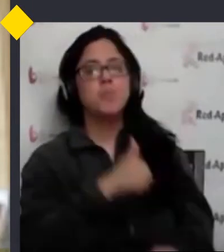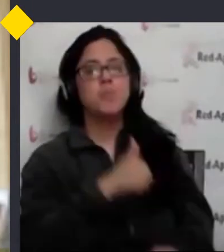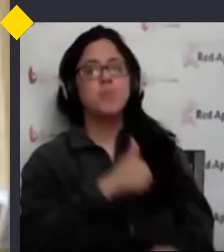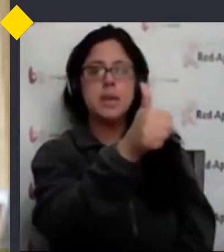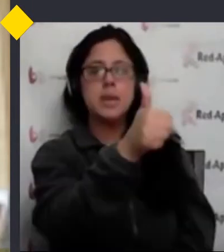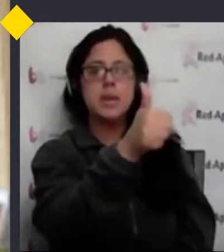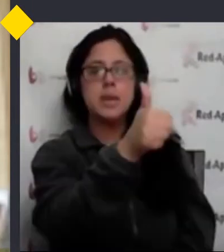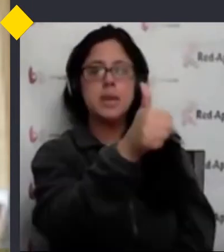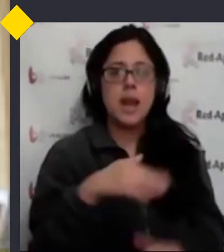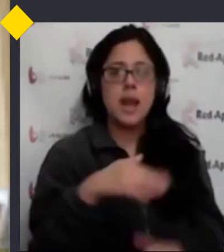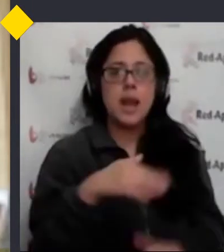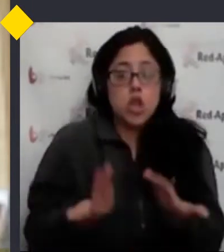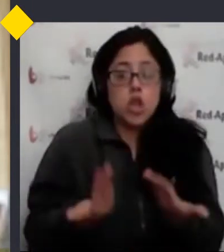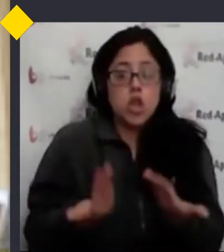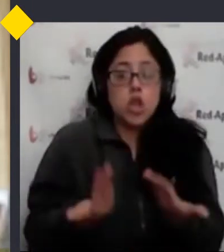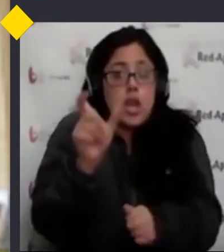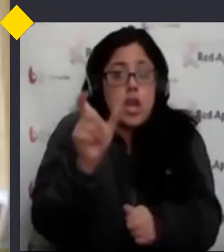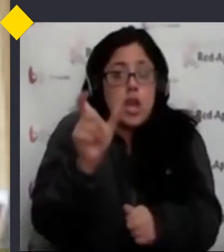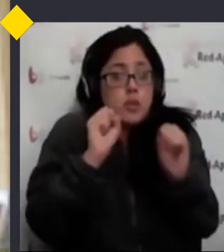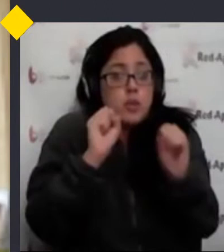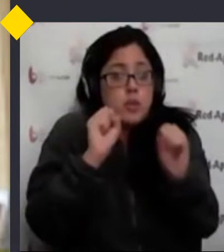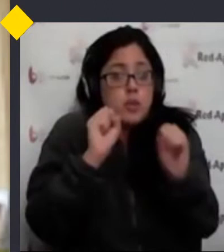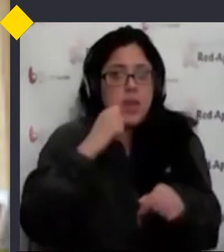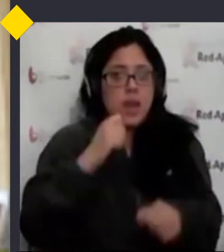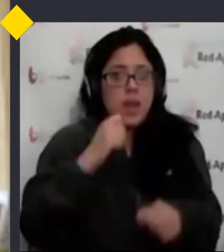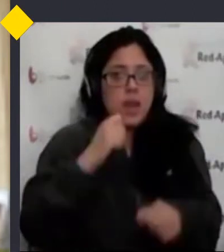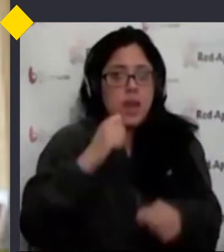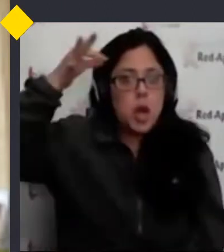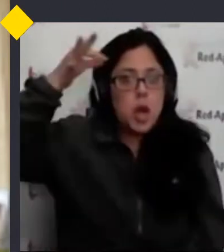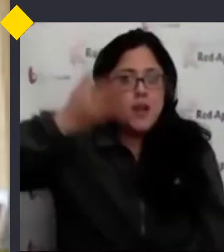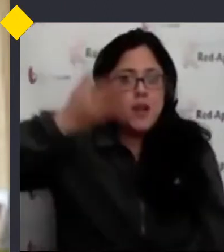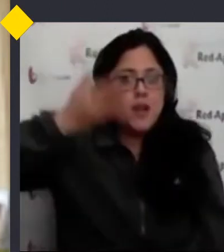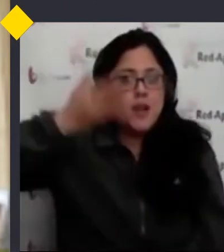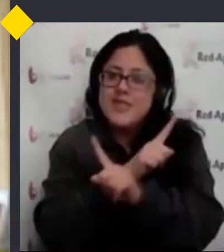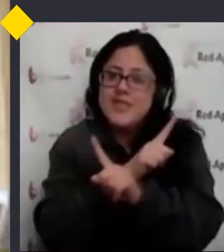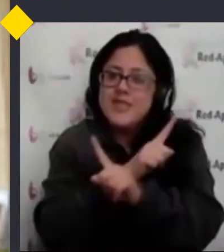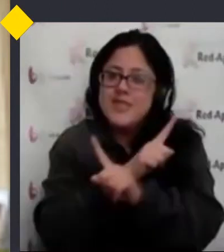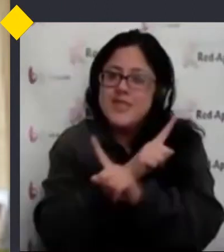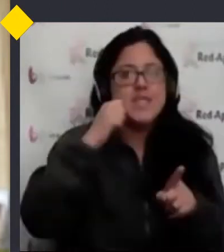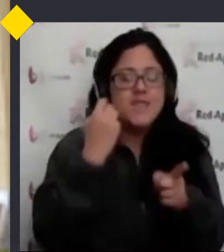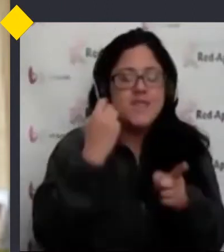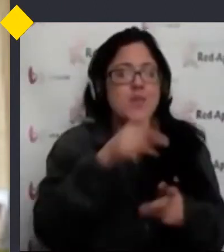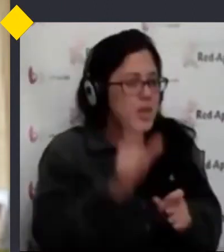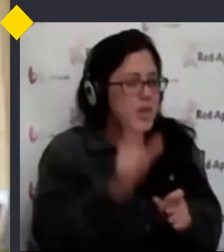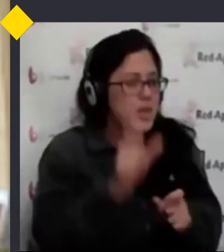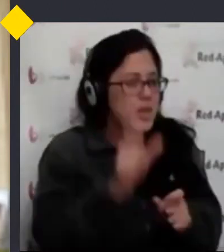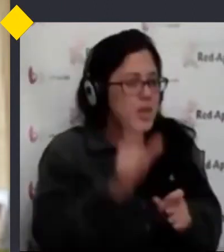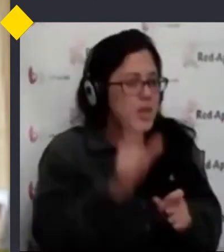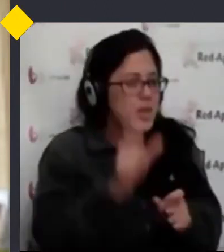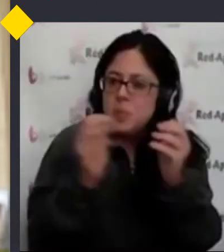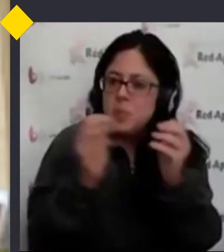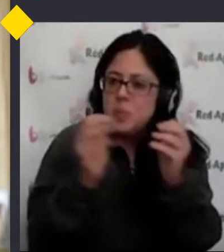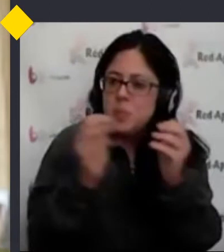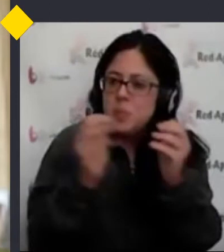no necesariamente es alguien con canas, sino que el mentor, la verdad, es que puede ser un par, puede ser alguien de tu equipo, puede ser alguien